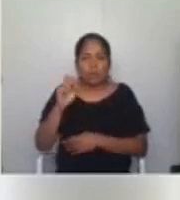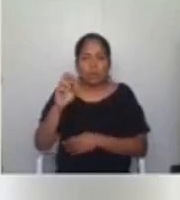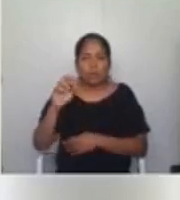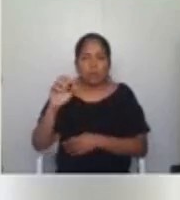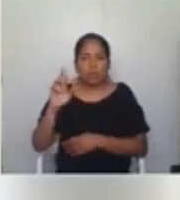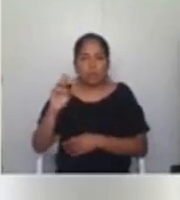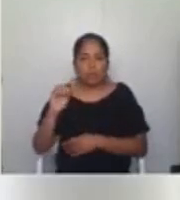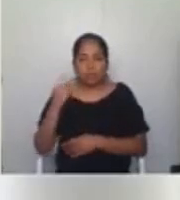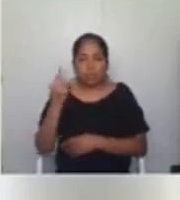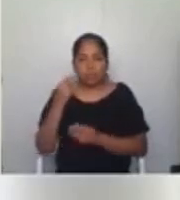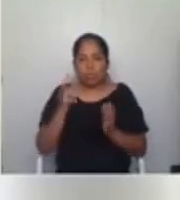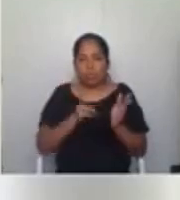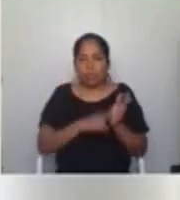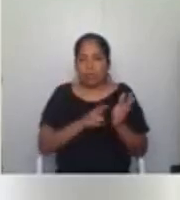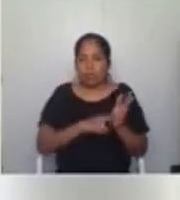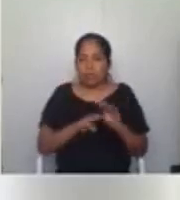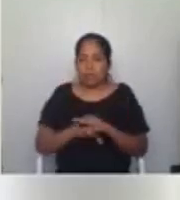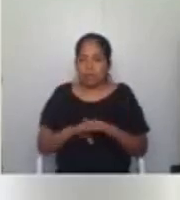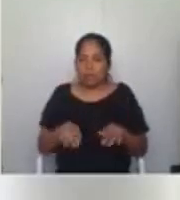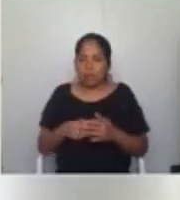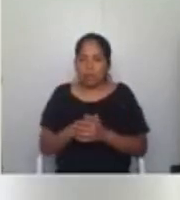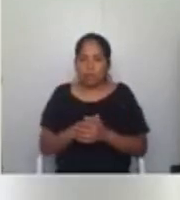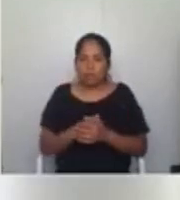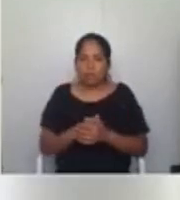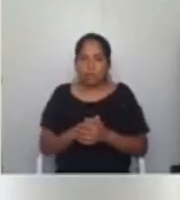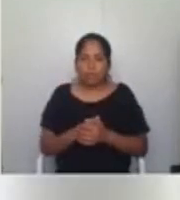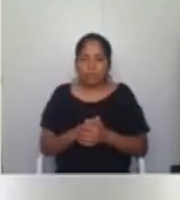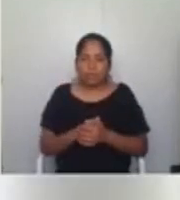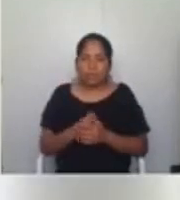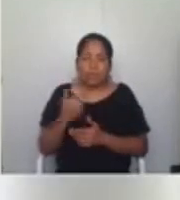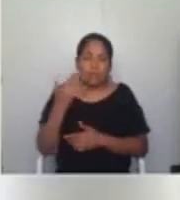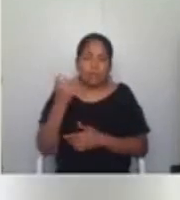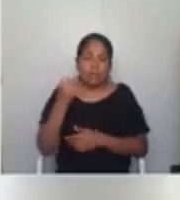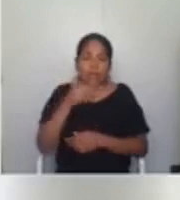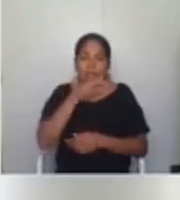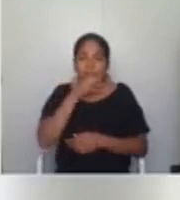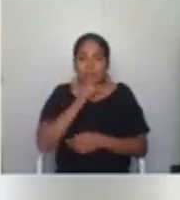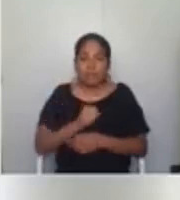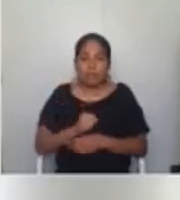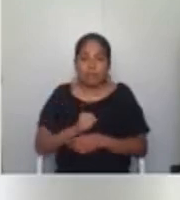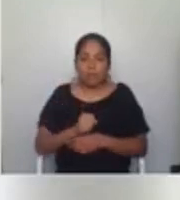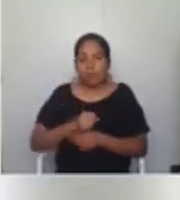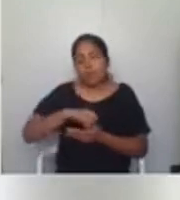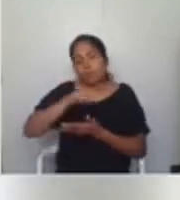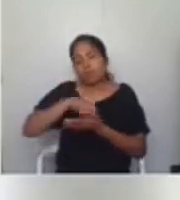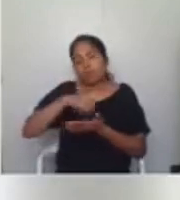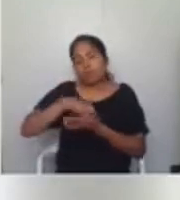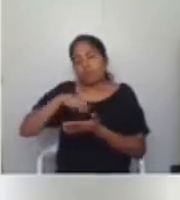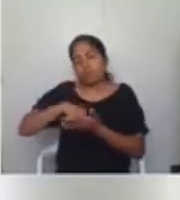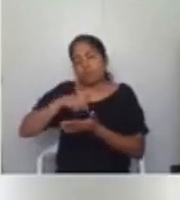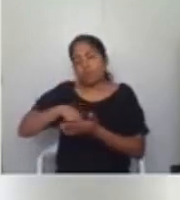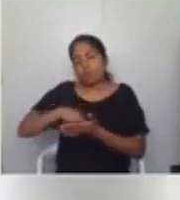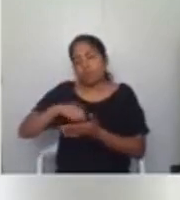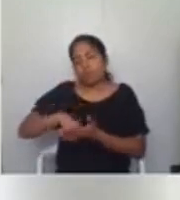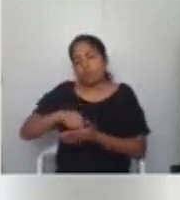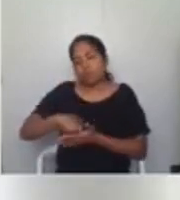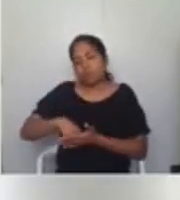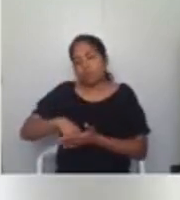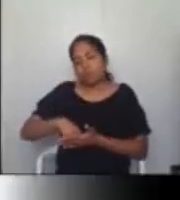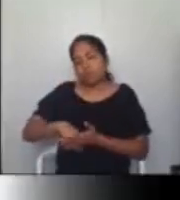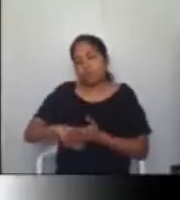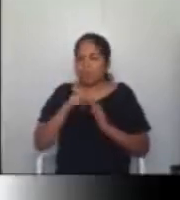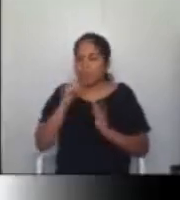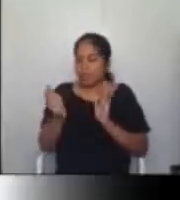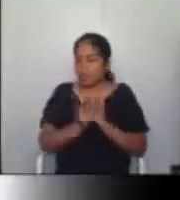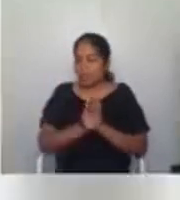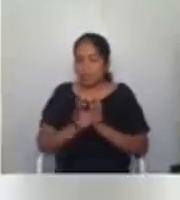habido un alcalde que antes de irse, el día 15 de diciembre, se dedicó a firmar indefinidos. Eso es ilegal. No podía